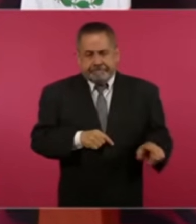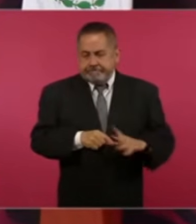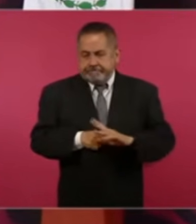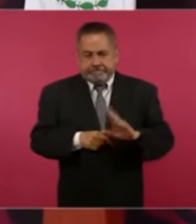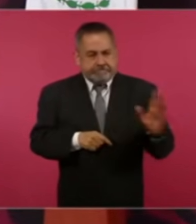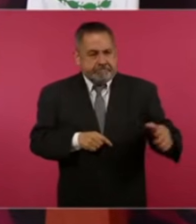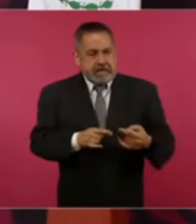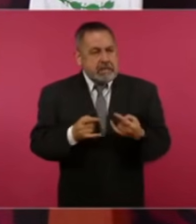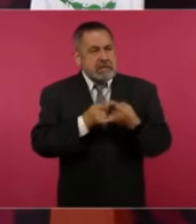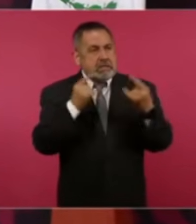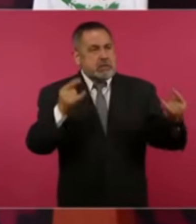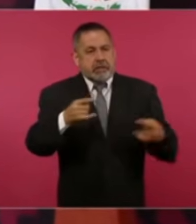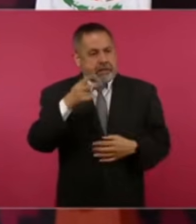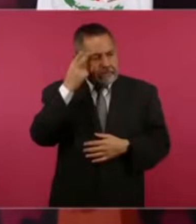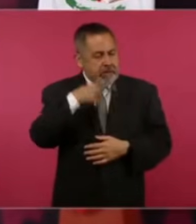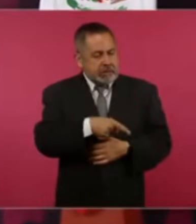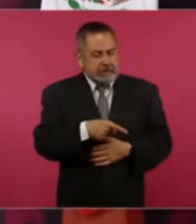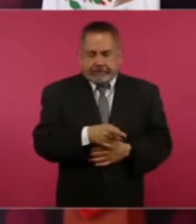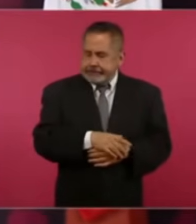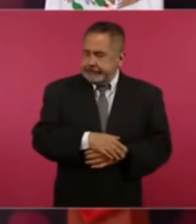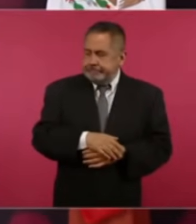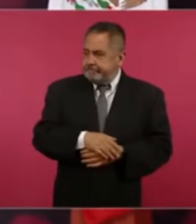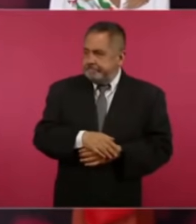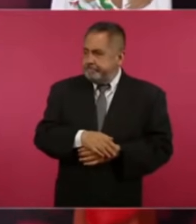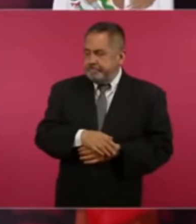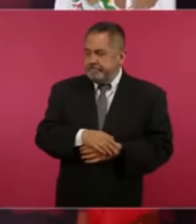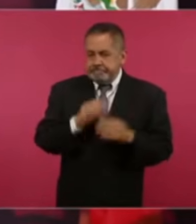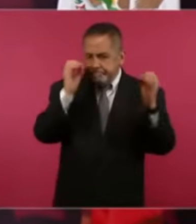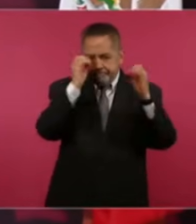de la historia de nuestro país,